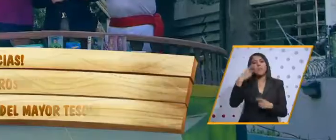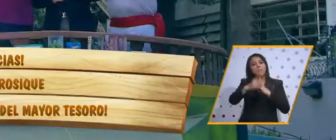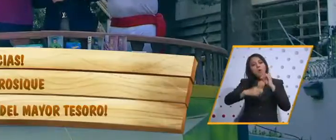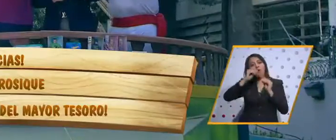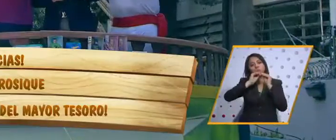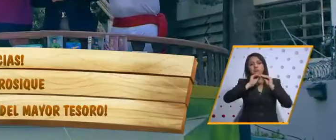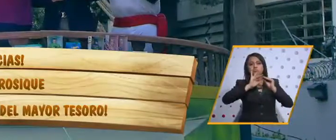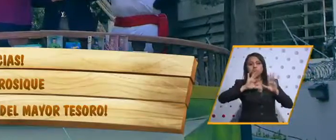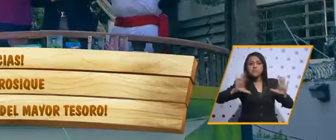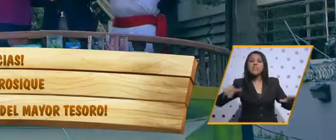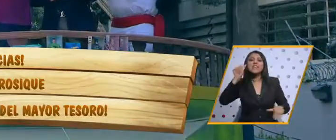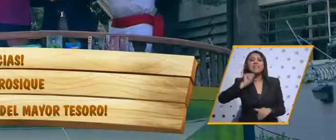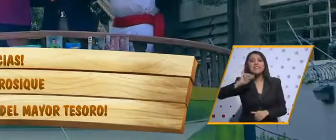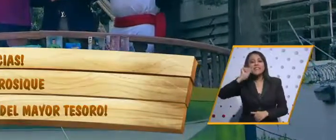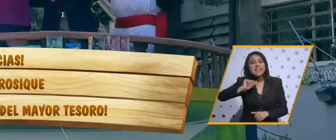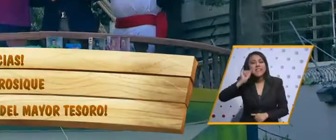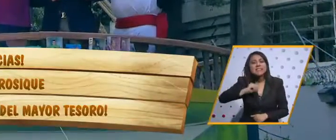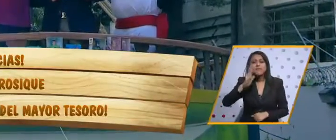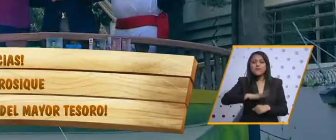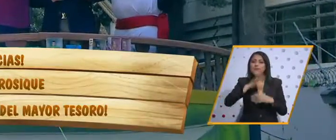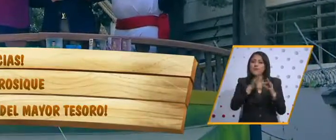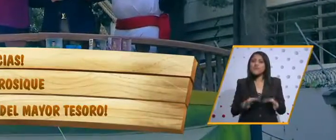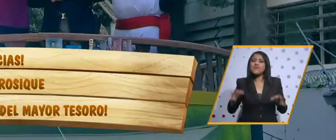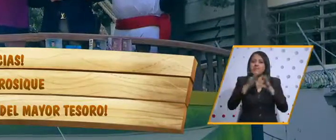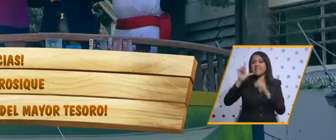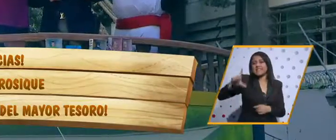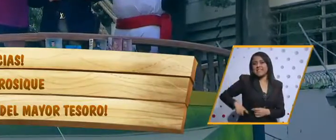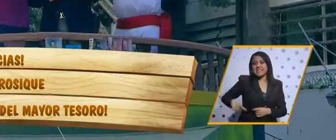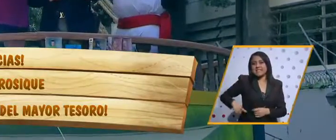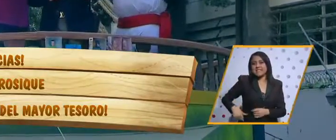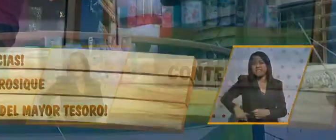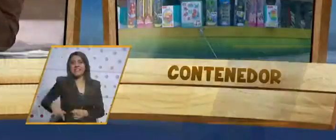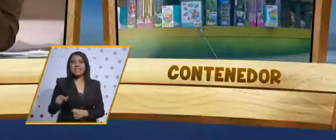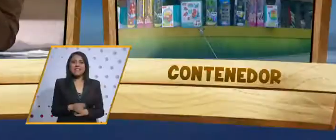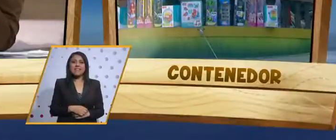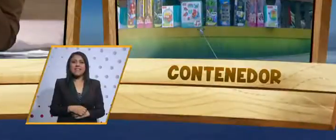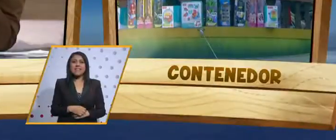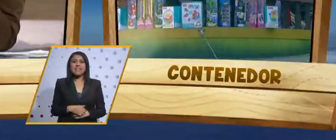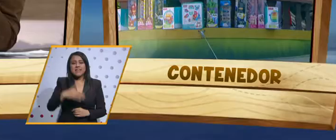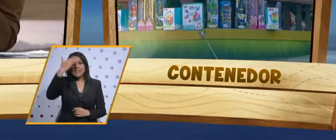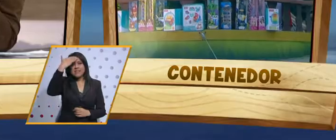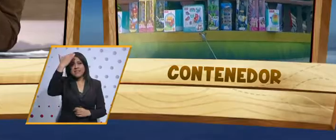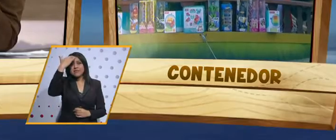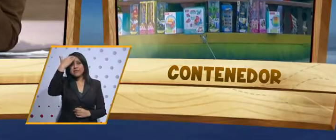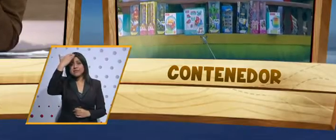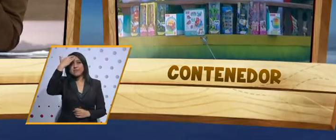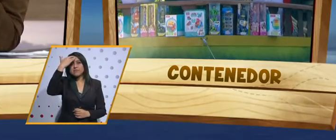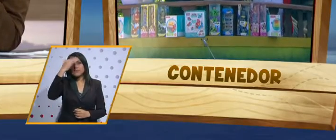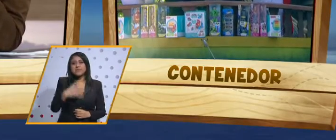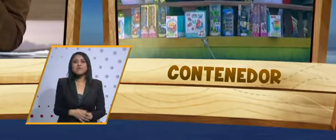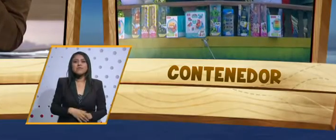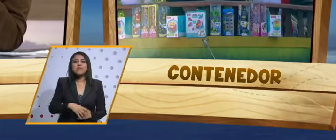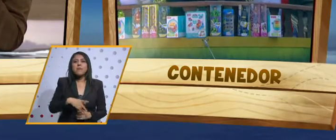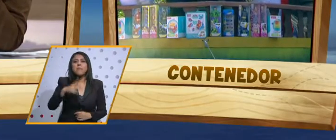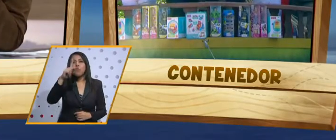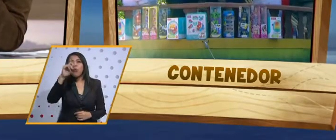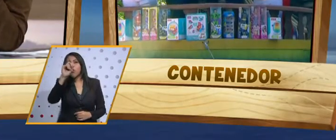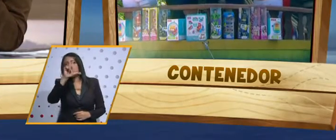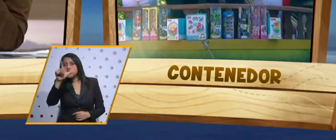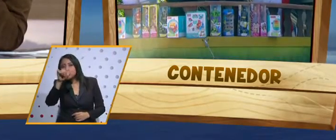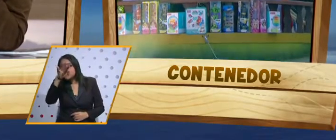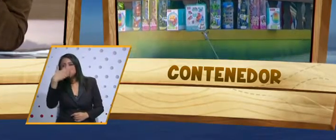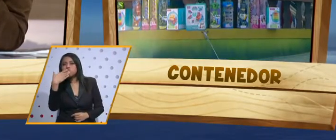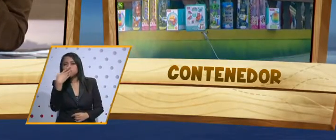deportes, tiene una característica especial y debo hablar bien de ellos. Ahora comandados por el famosísimo Pollo. Es correcto. Ahí está.